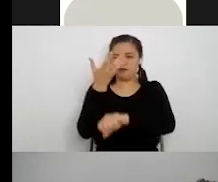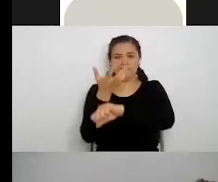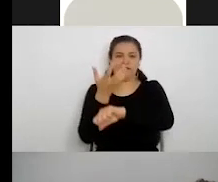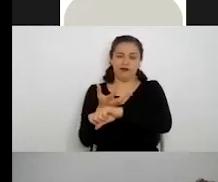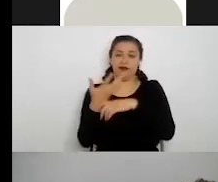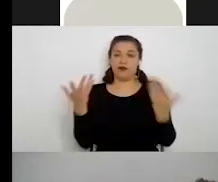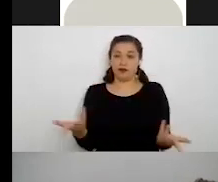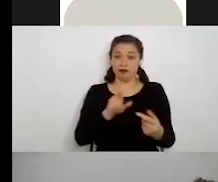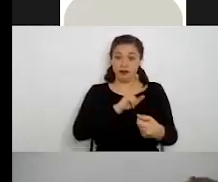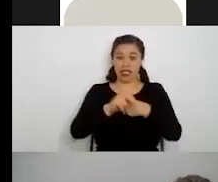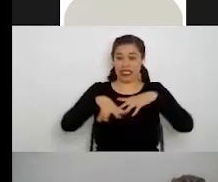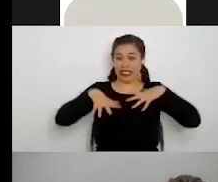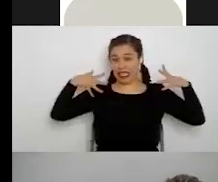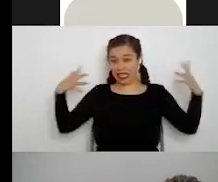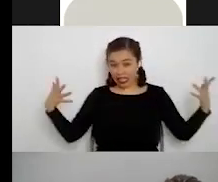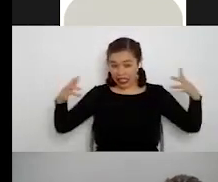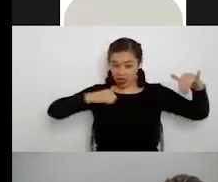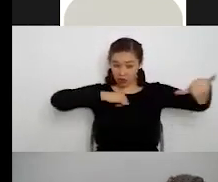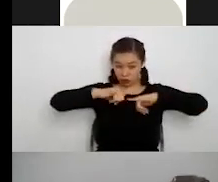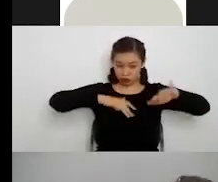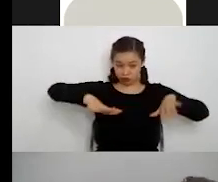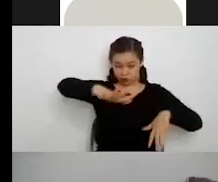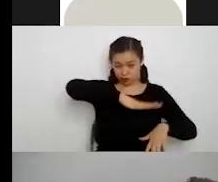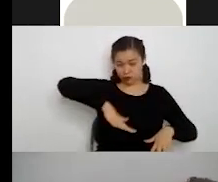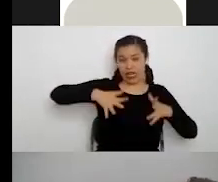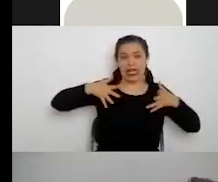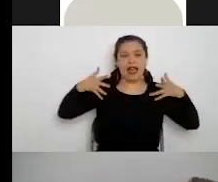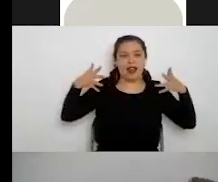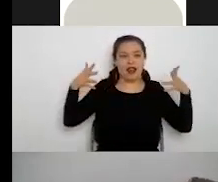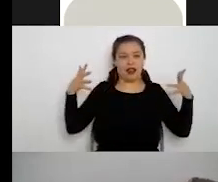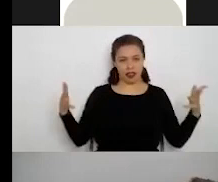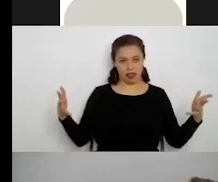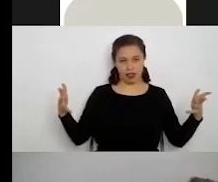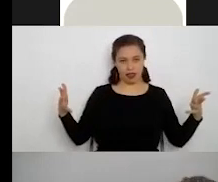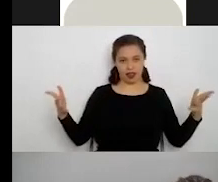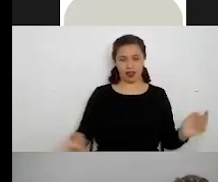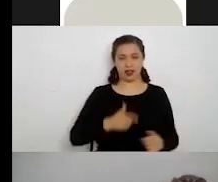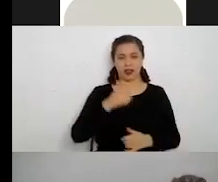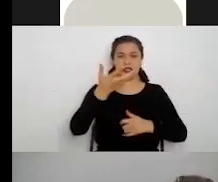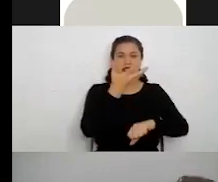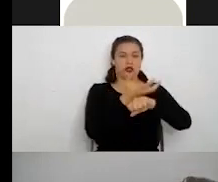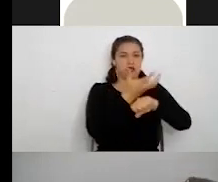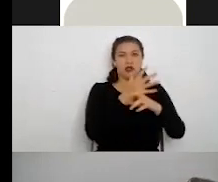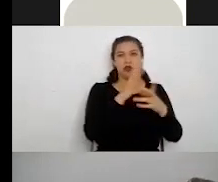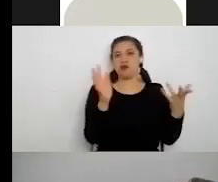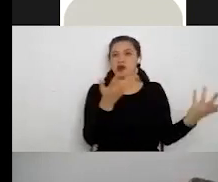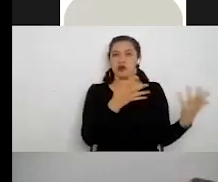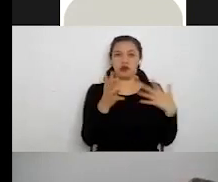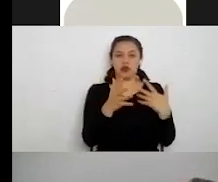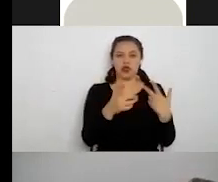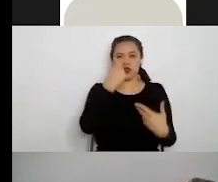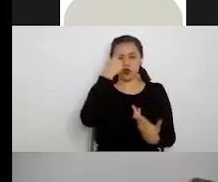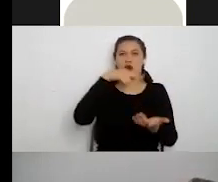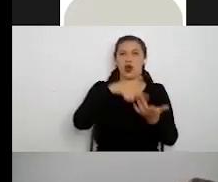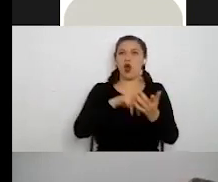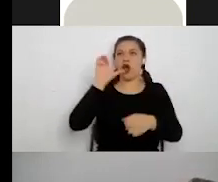país. Es un territorio muy grande. El territorio de Estados Unidos debe ser varias veces Europa,